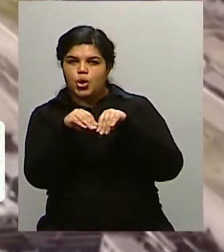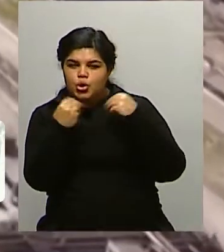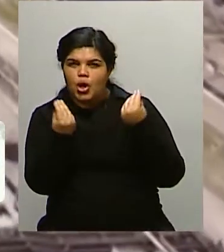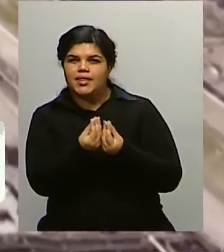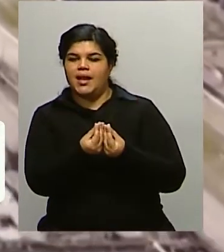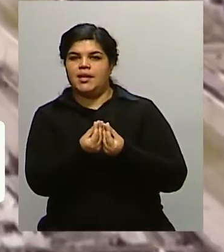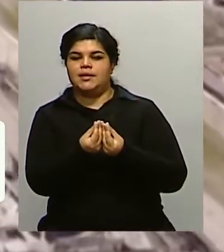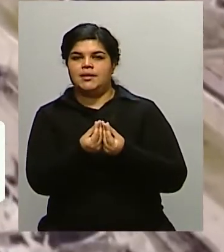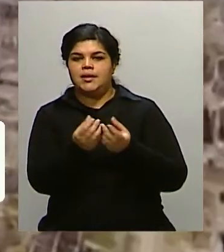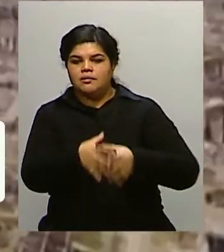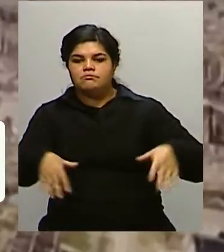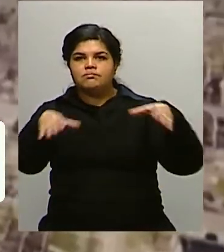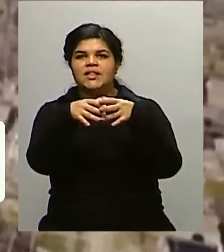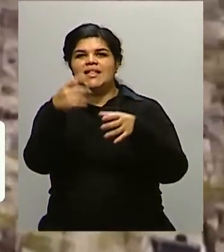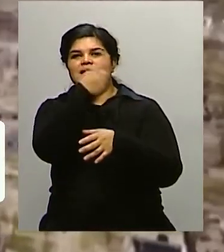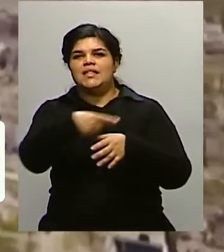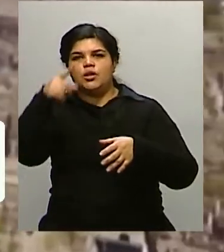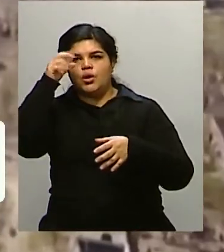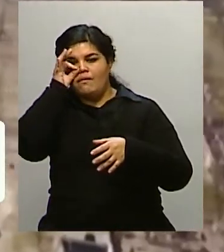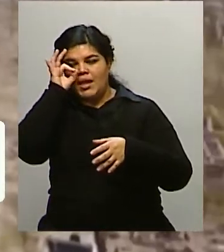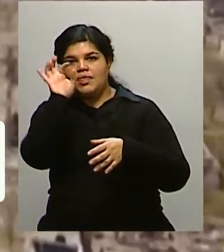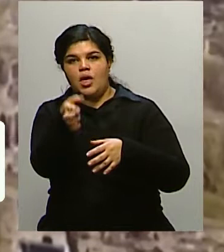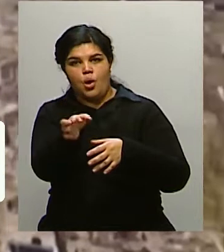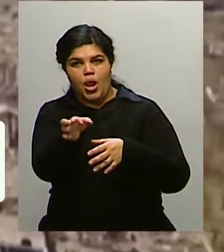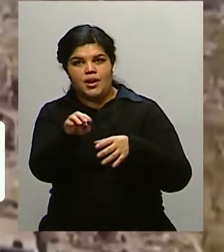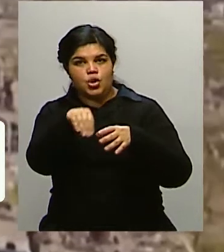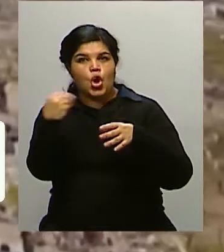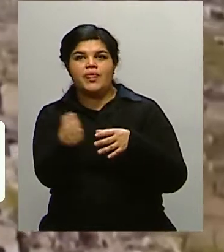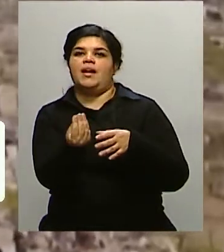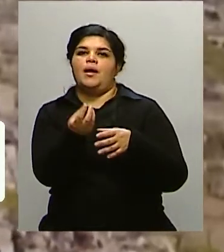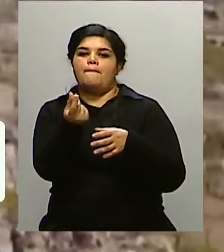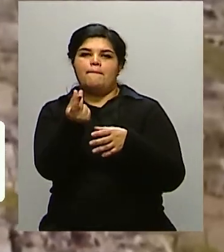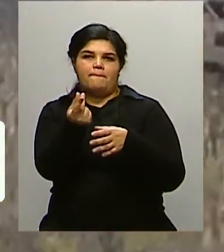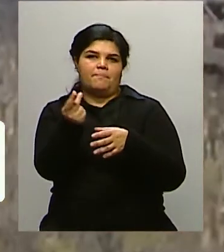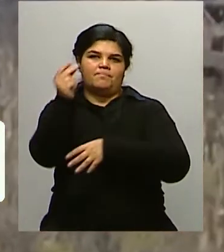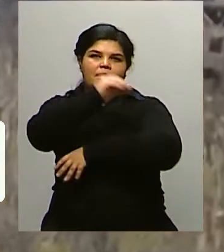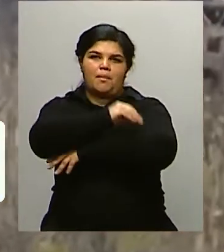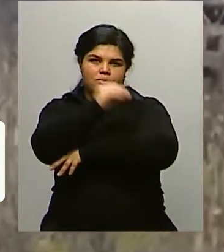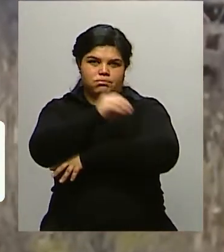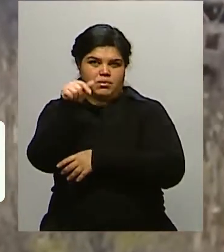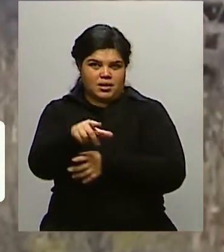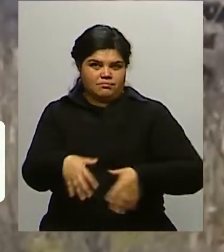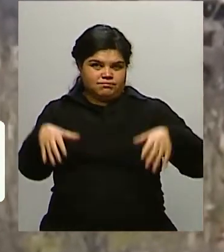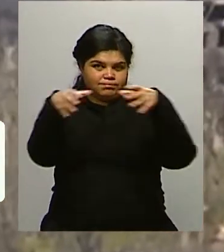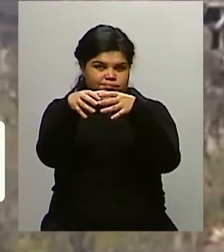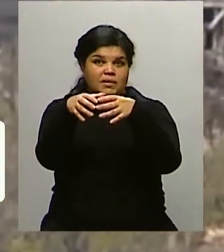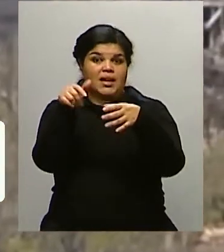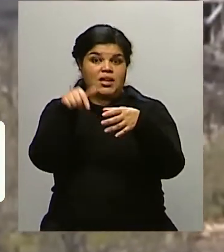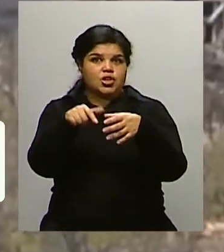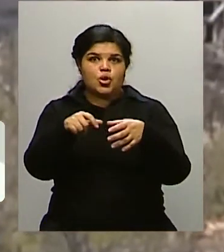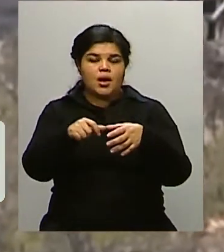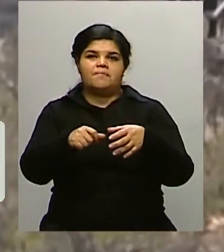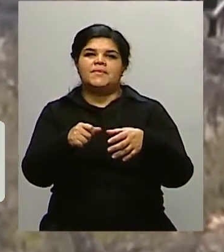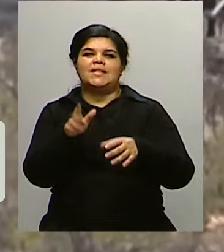saltó a $120 el barril, ¿no? Entonces, el impacto es importantísimo.